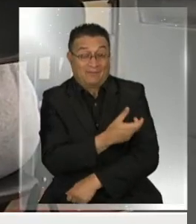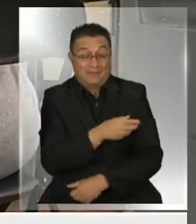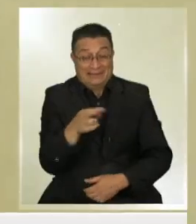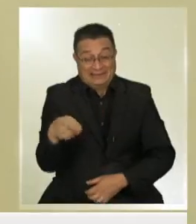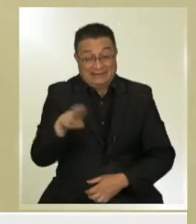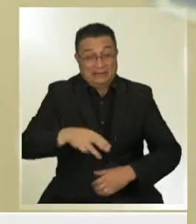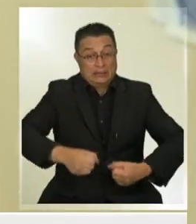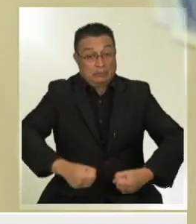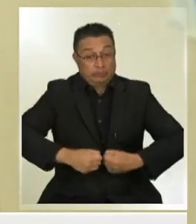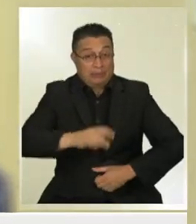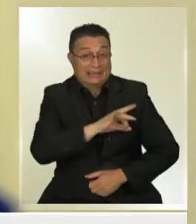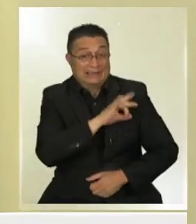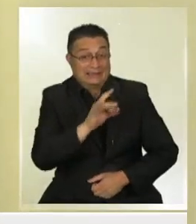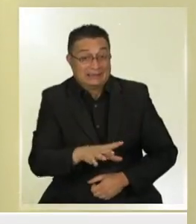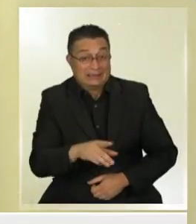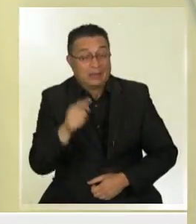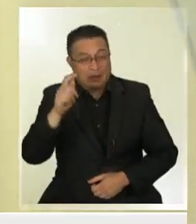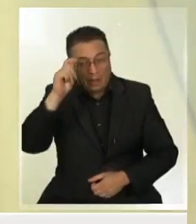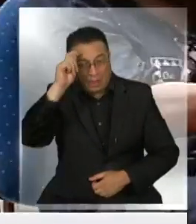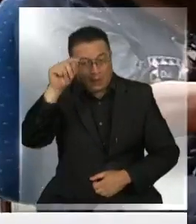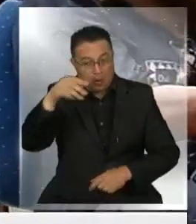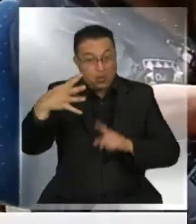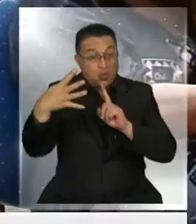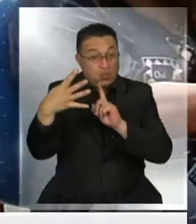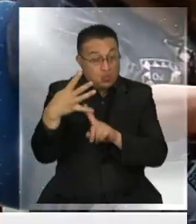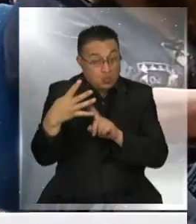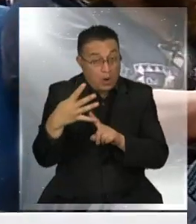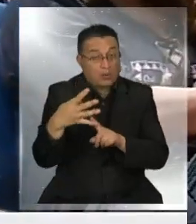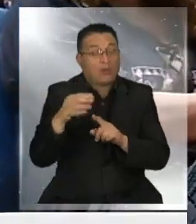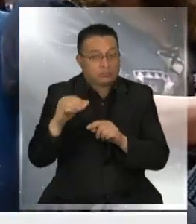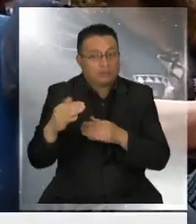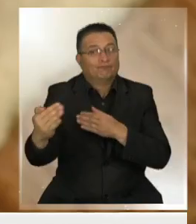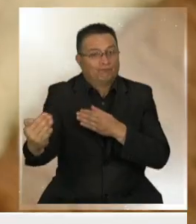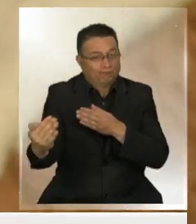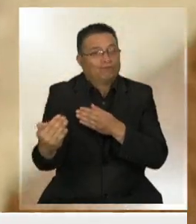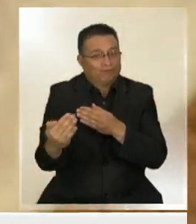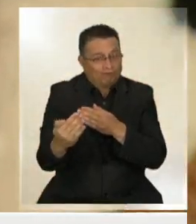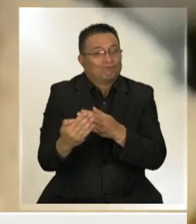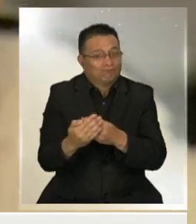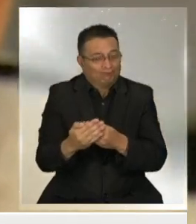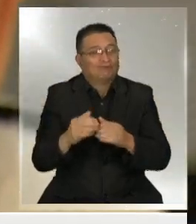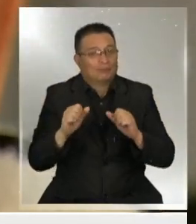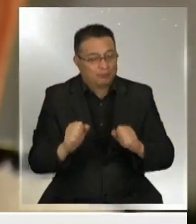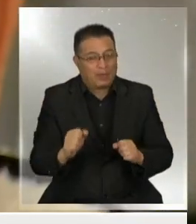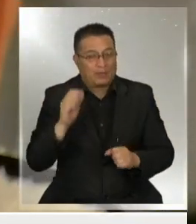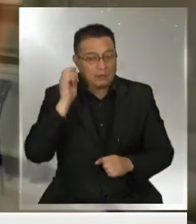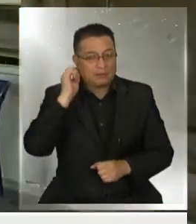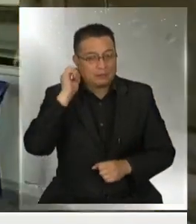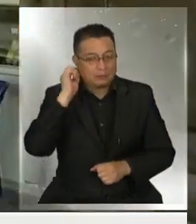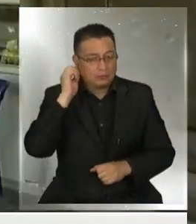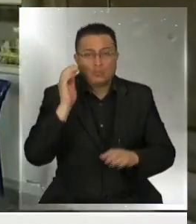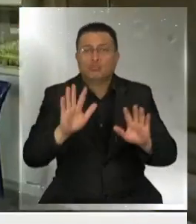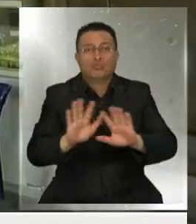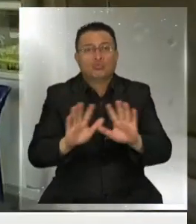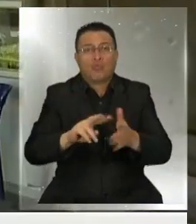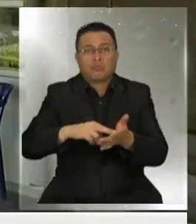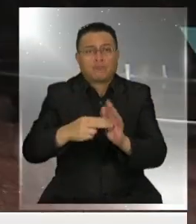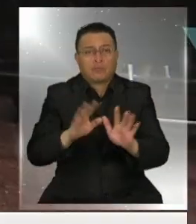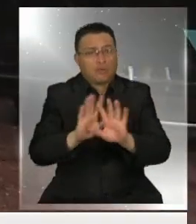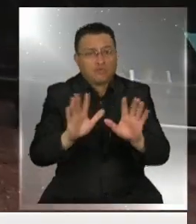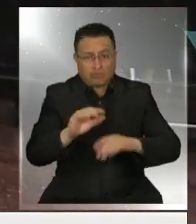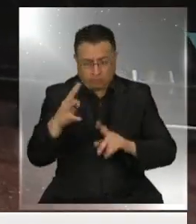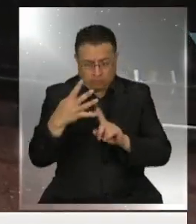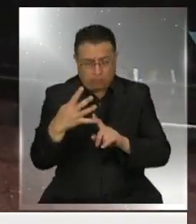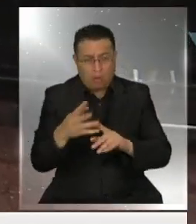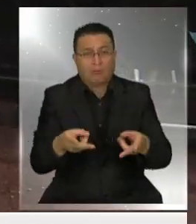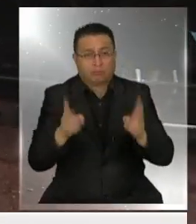en Chile, la idea de avanzar en una cuarta dosis cada vez está más cerca. No tengo ningún problema en ir por una cuarta dosis. Si